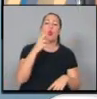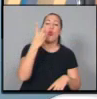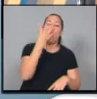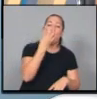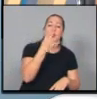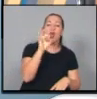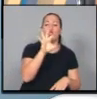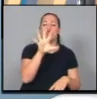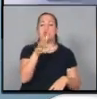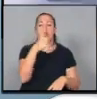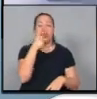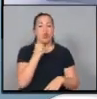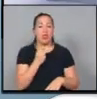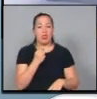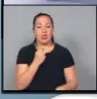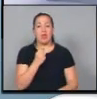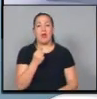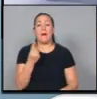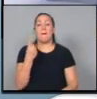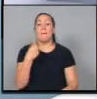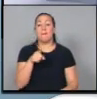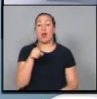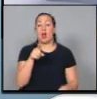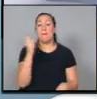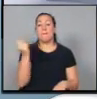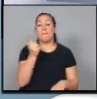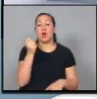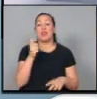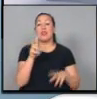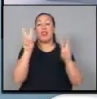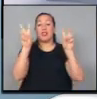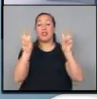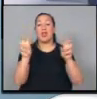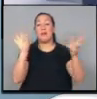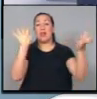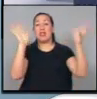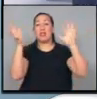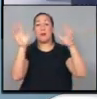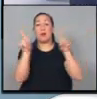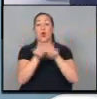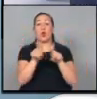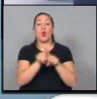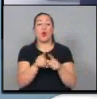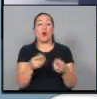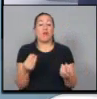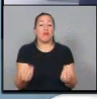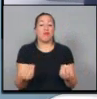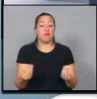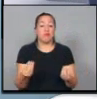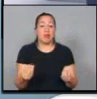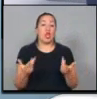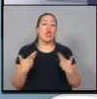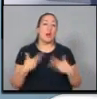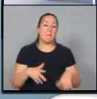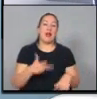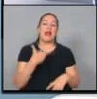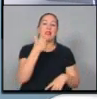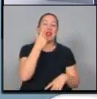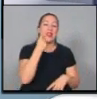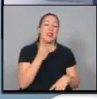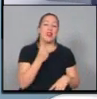fin de semana. Pero ahí cobra más importancia el tema del tiempo, porque casi como que no tenés chance. Es normal que te agarren